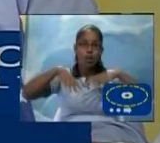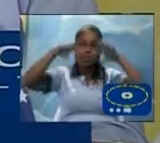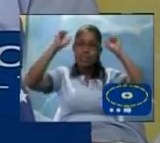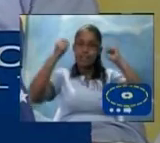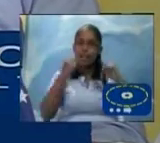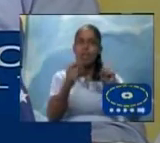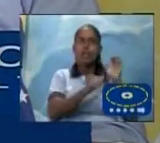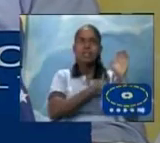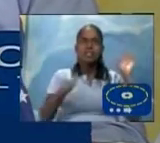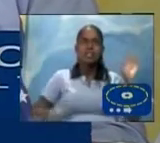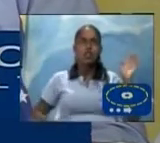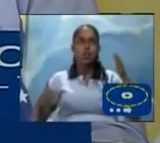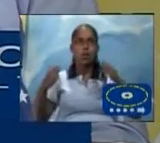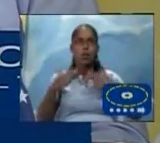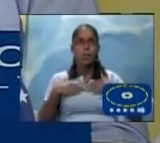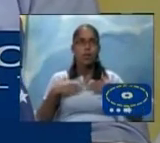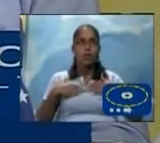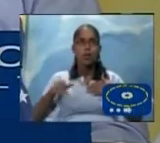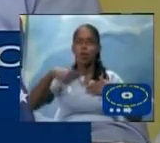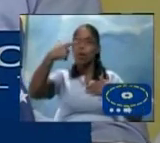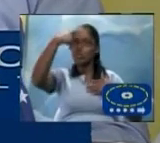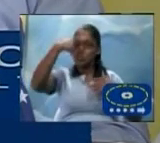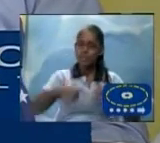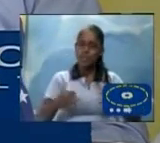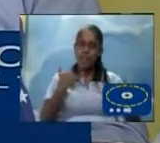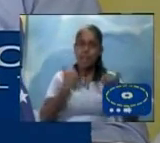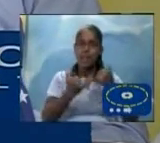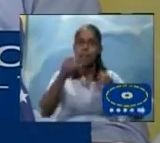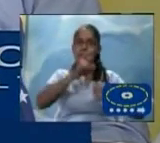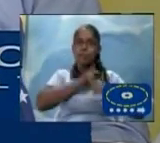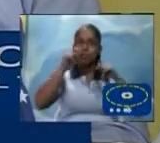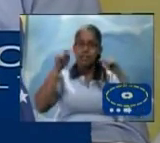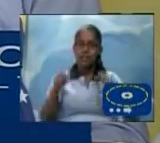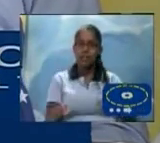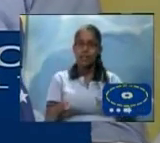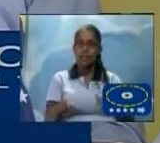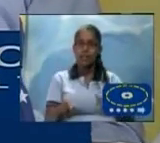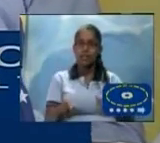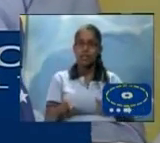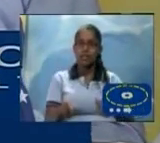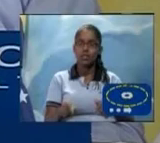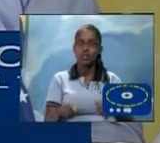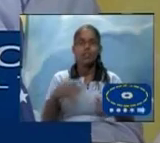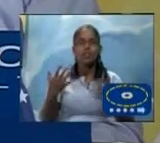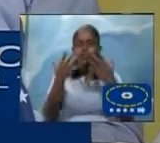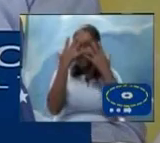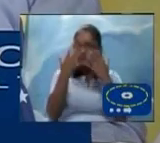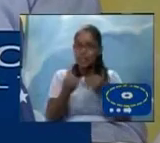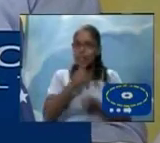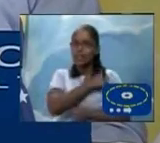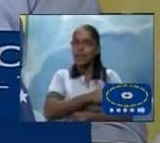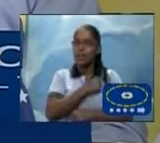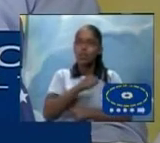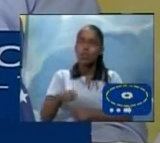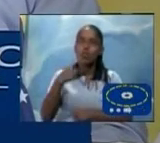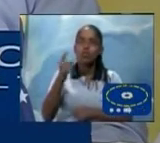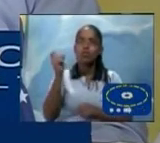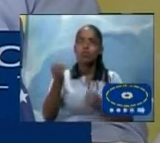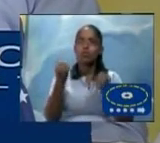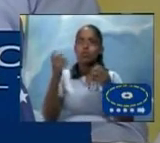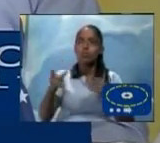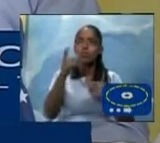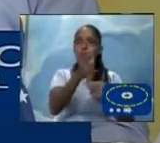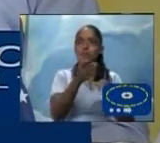mío, ¿cuándo será el fin de esta cosa? Qué triste y qué lamentable cuando muchas